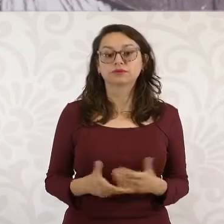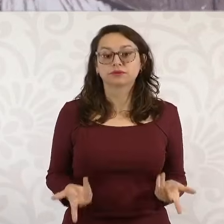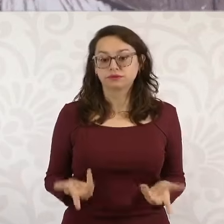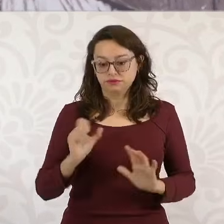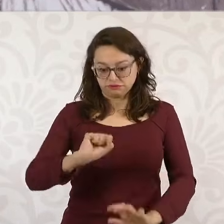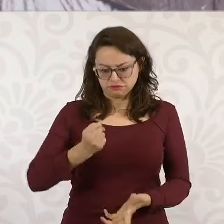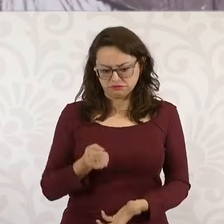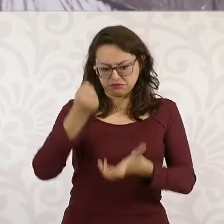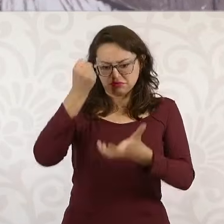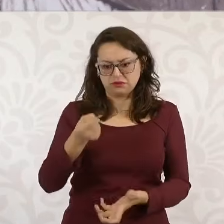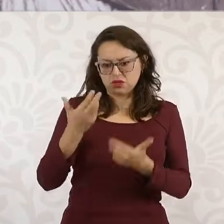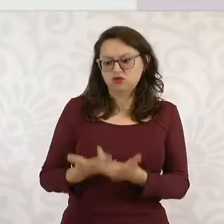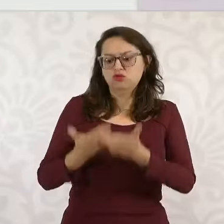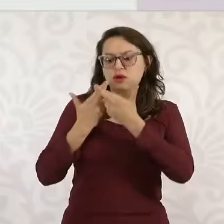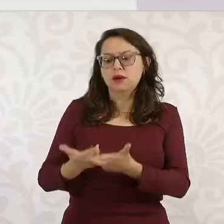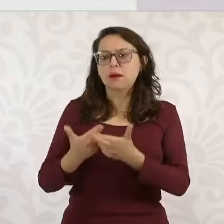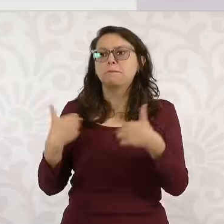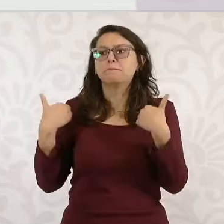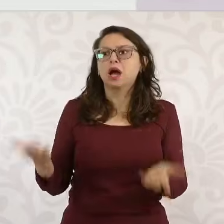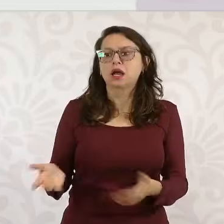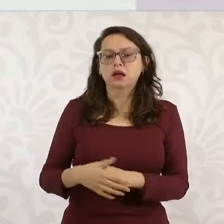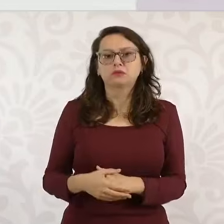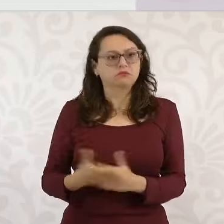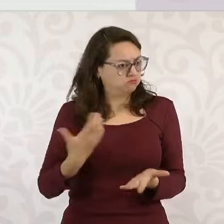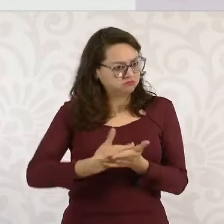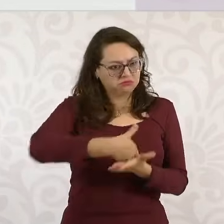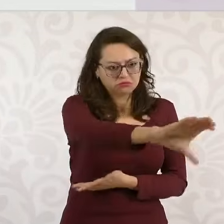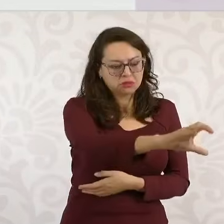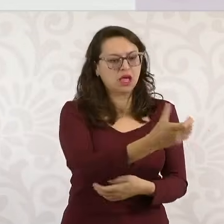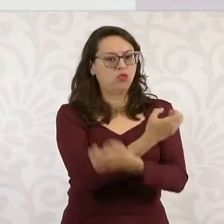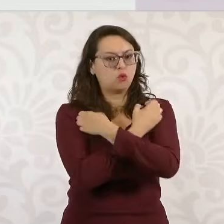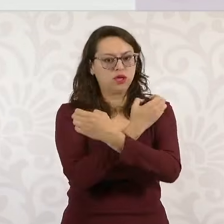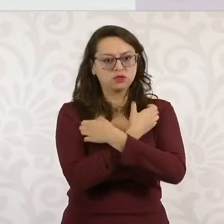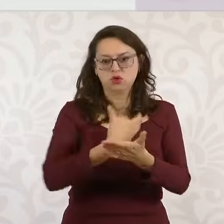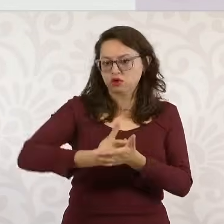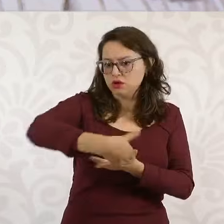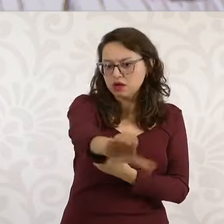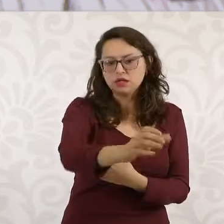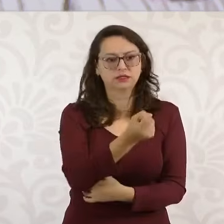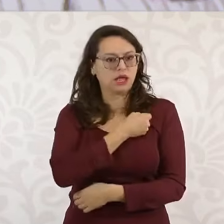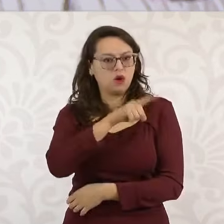educación, a salud, a programas de bienestar, para que no haya problema.